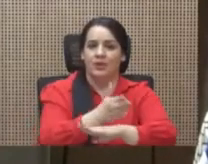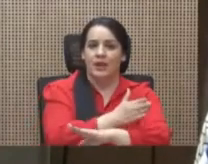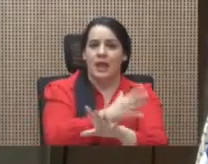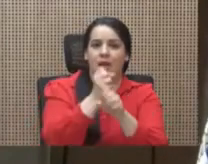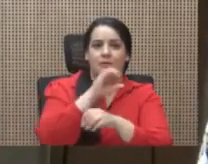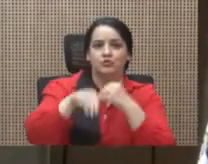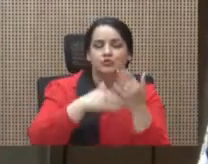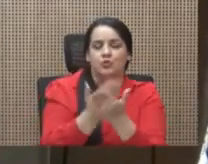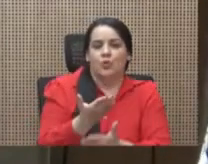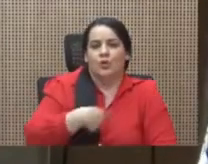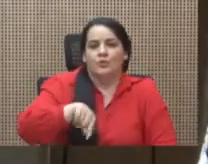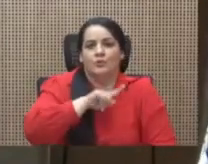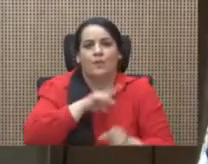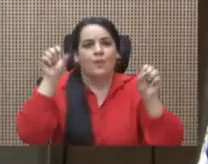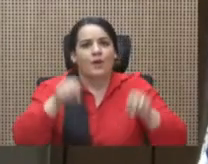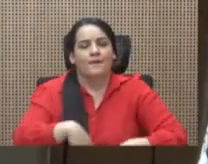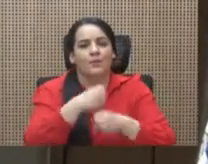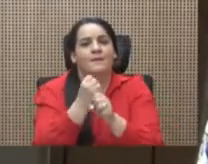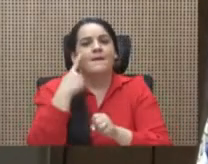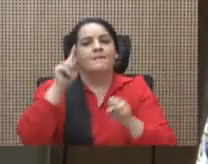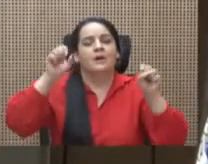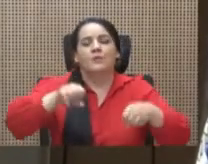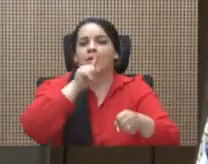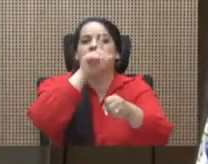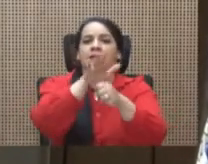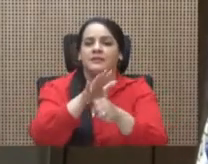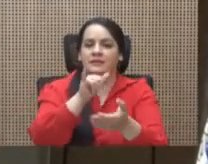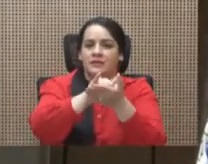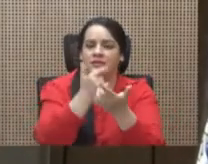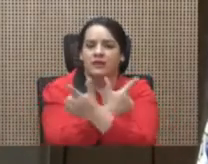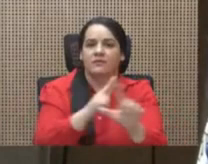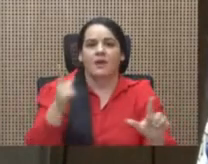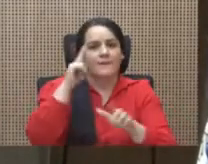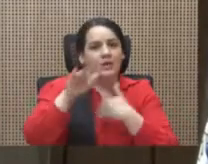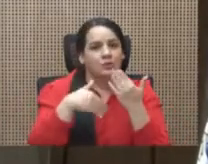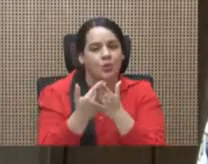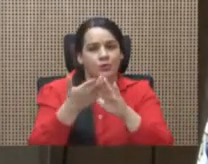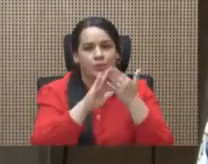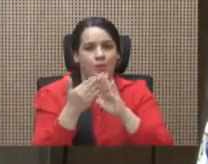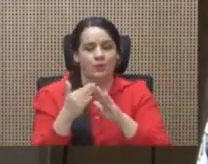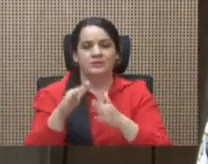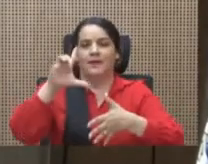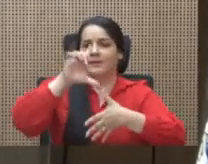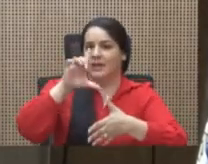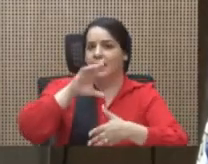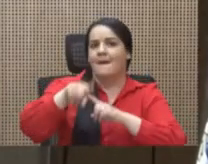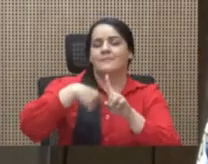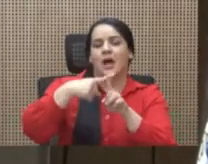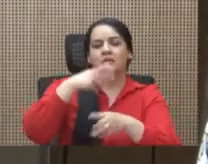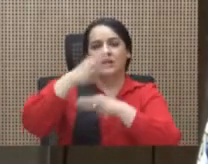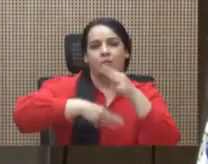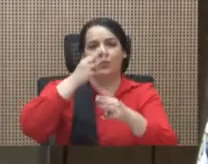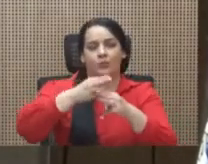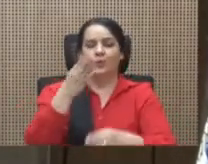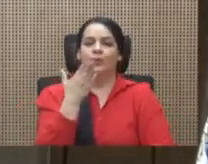lo que esté a nuestro alcance para garantizar esa libertad para todos los pueblos de América Latina y del mundo. Muchas